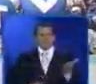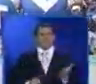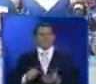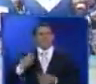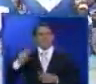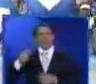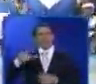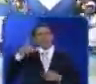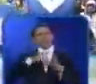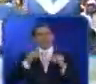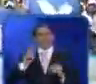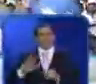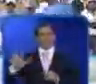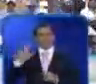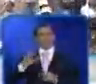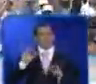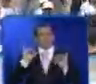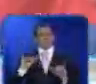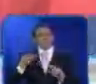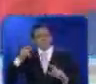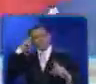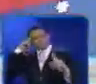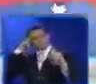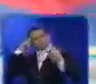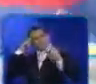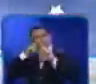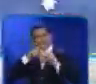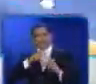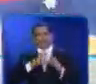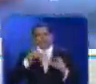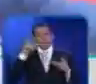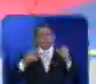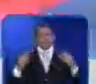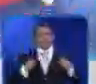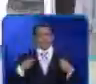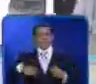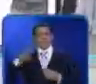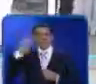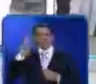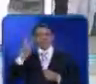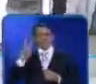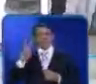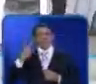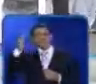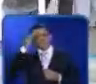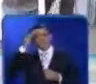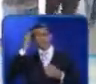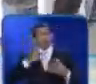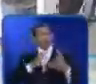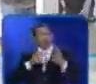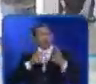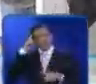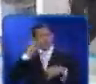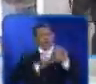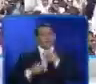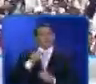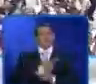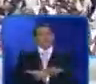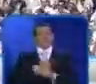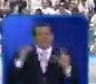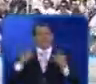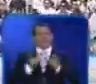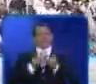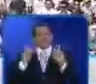los venezolanos. Es el mismo norte que siguen todos aquellos habitantes de nuestra patria que saben que la lucha por la defensa de la libertad y